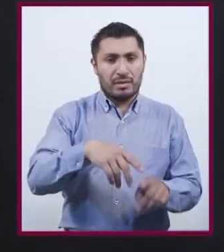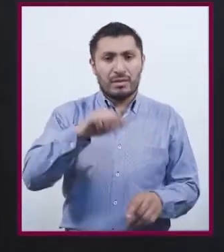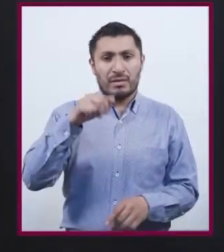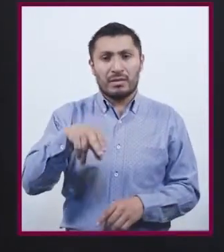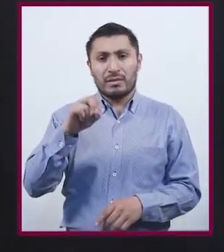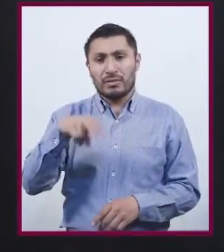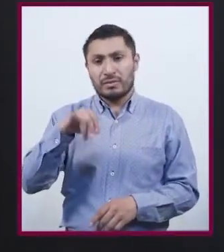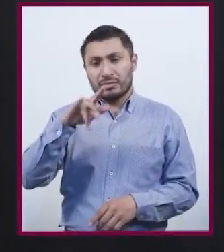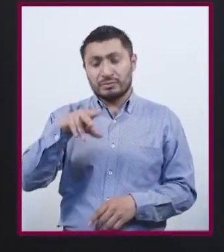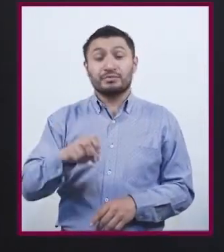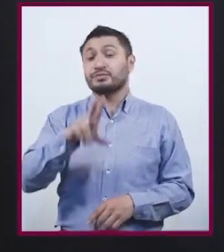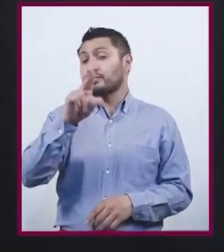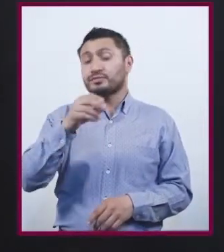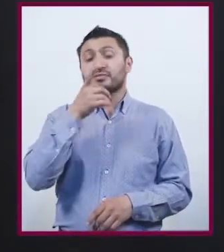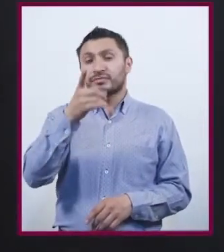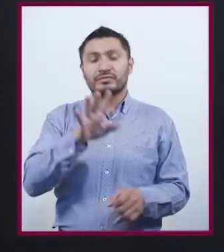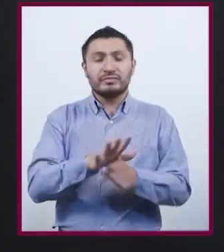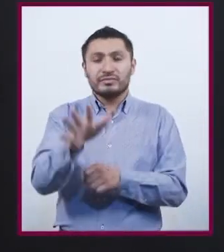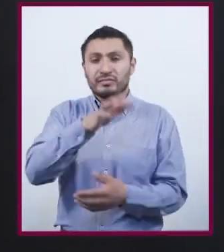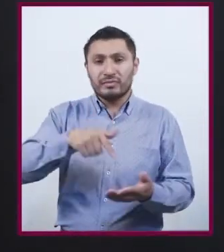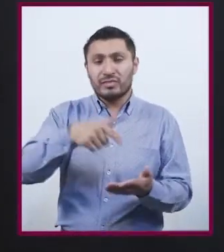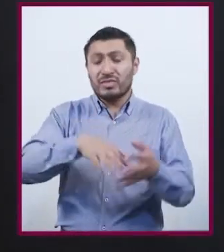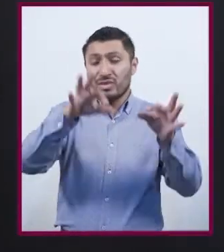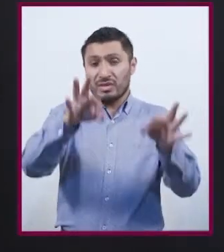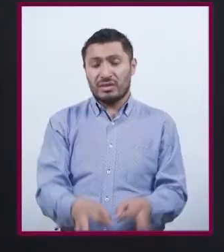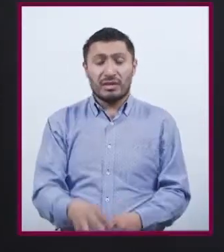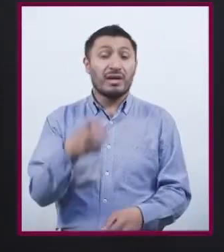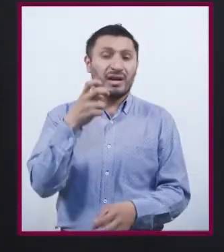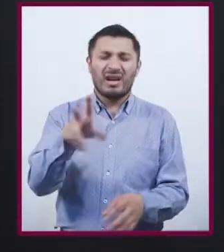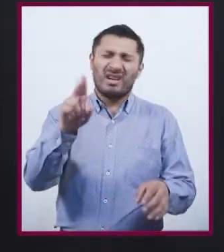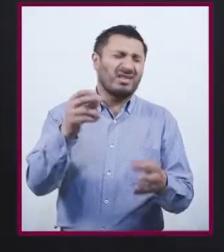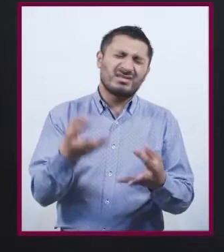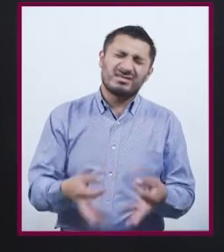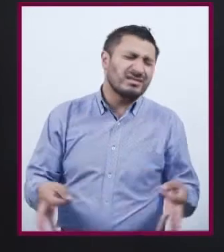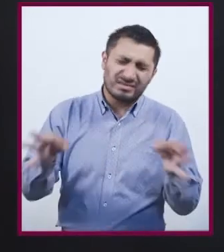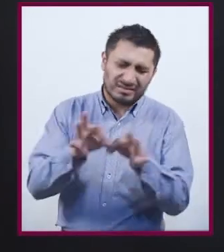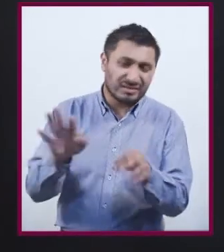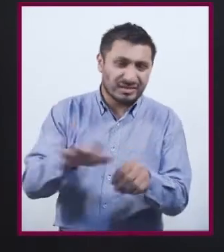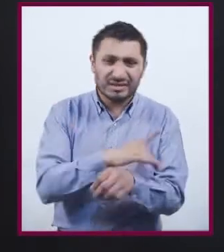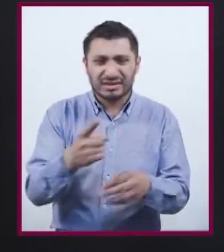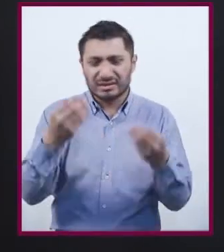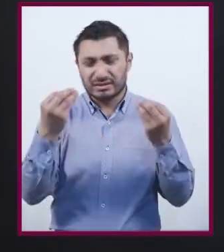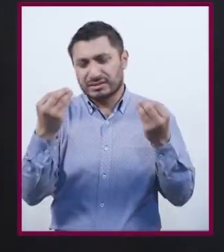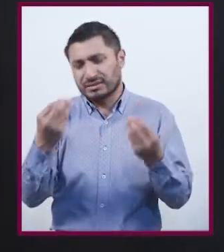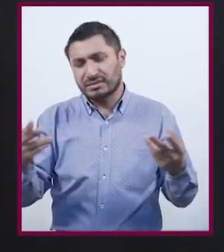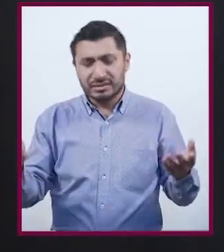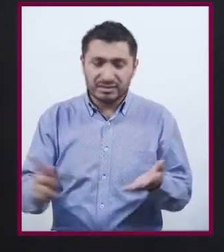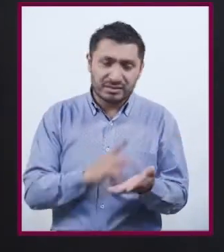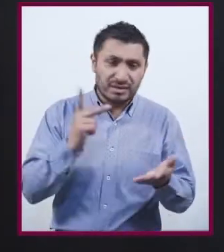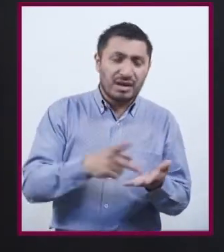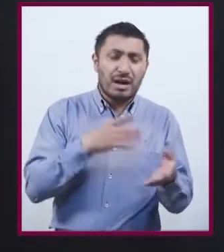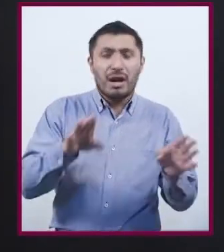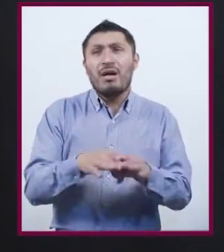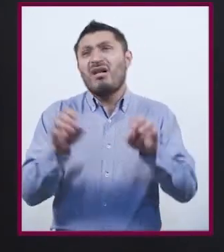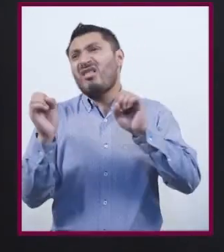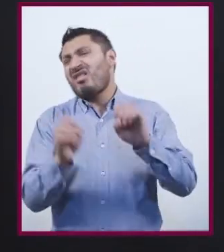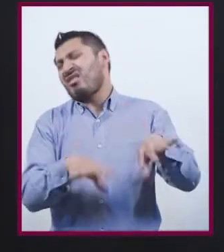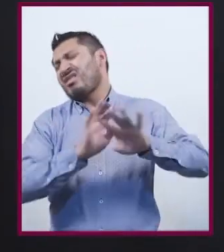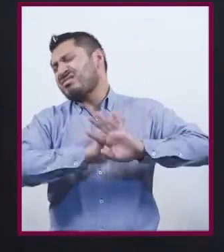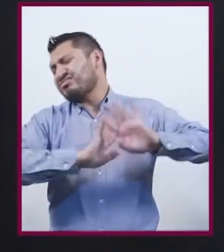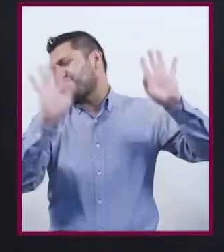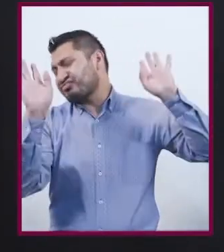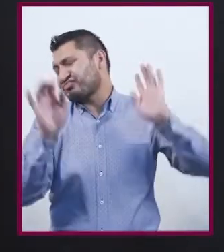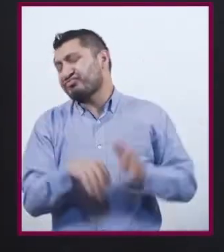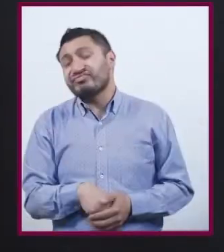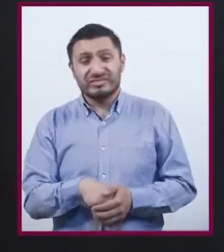eran anónimos y no se especificaba su ubicación, lo que en realidad no era muy relevante, pues la mayoría de las